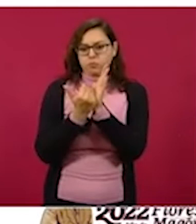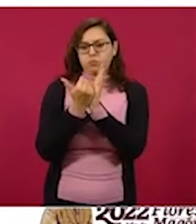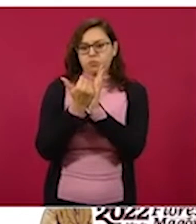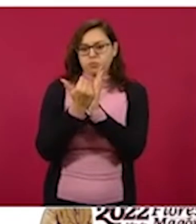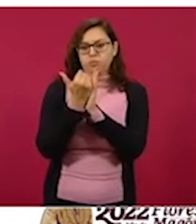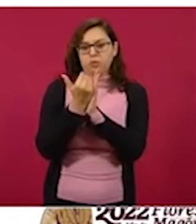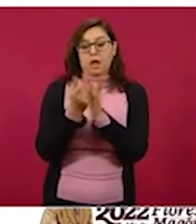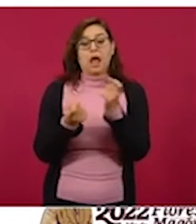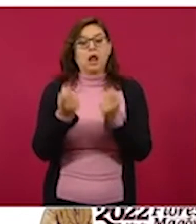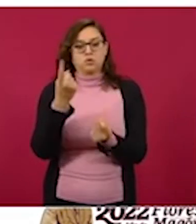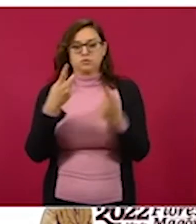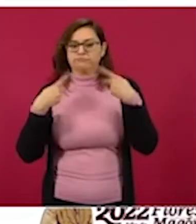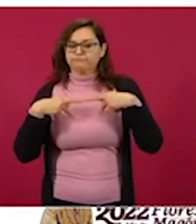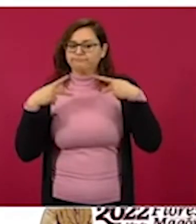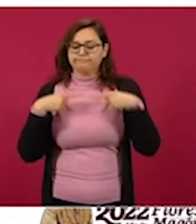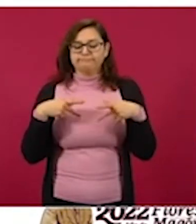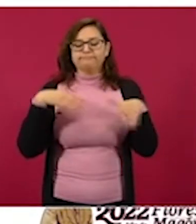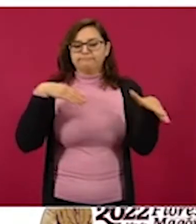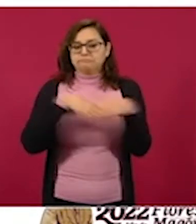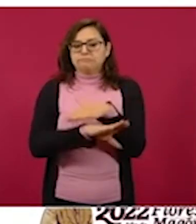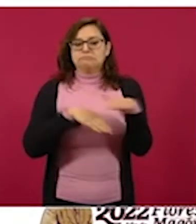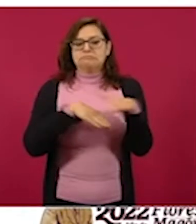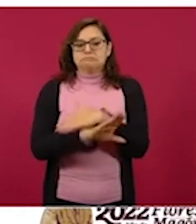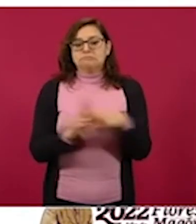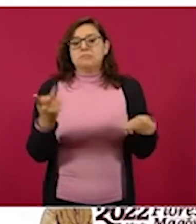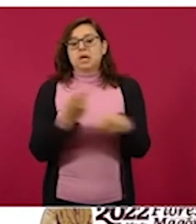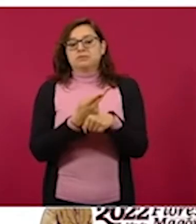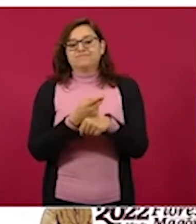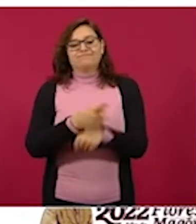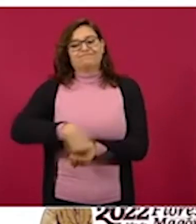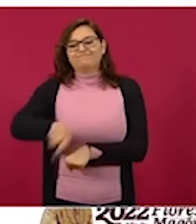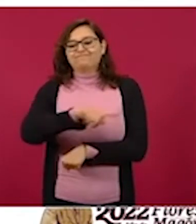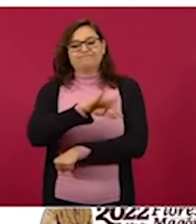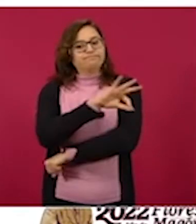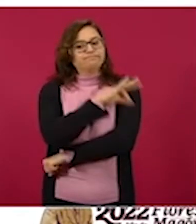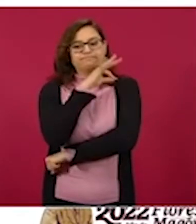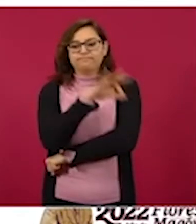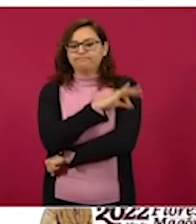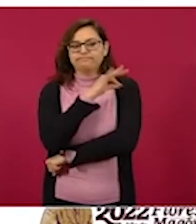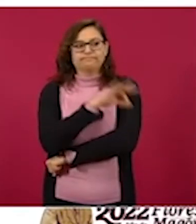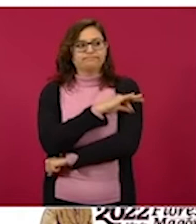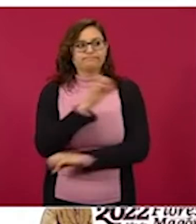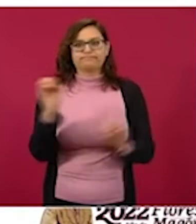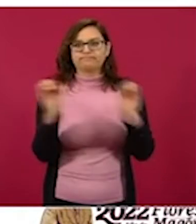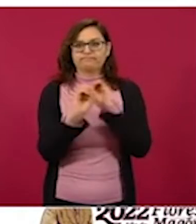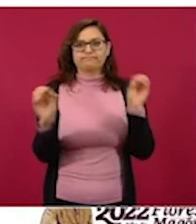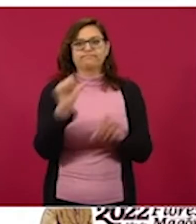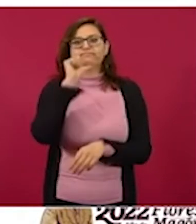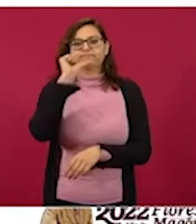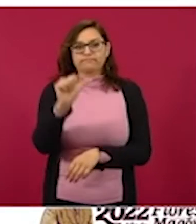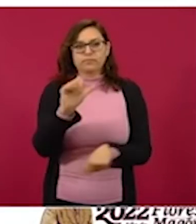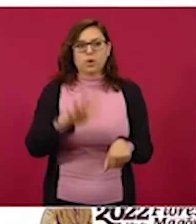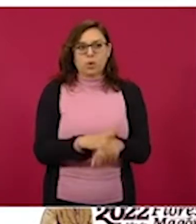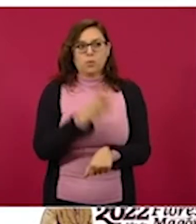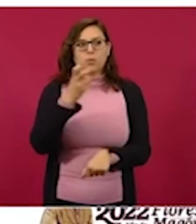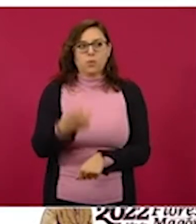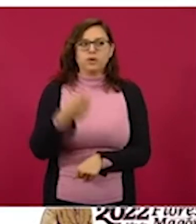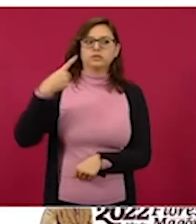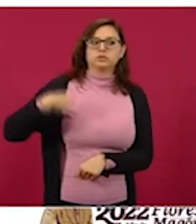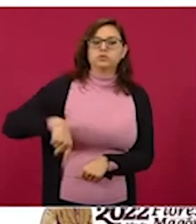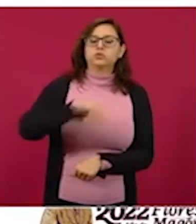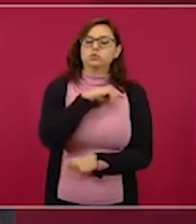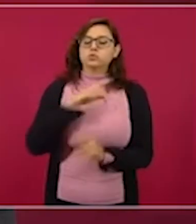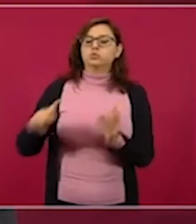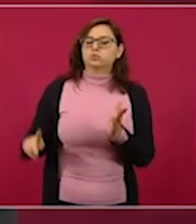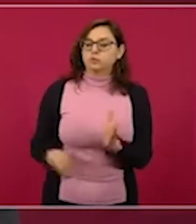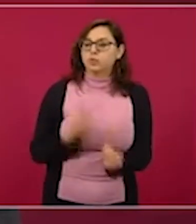las personas no vacunadas y por eso hemos hecho una y otra vez el llamado a que se vacunen 78 por ciento